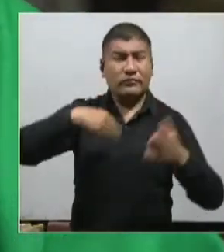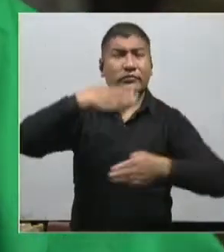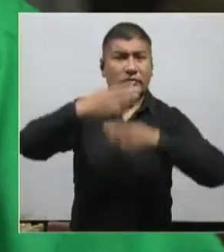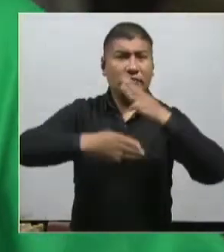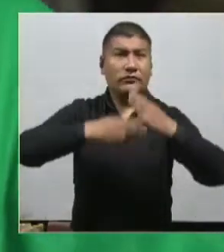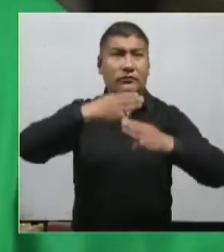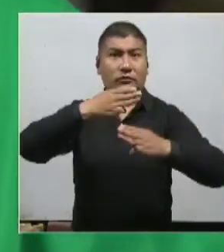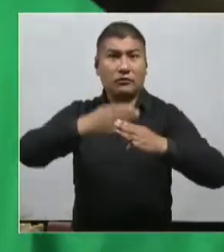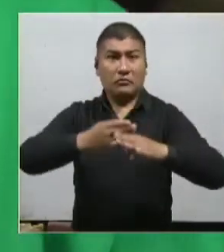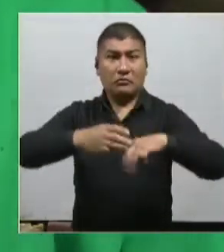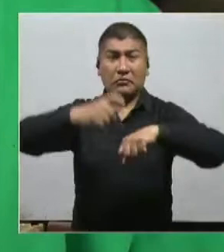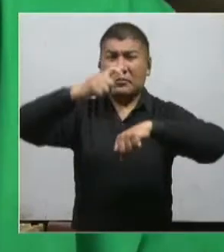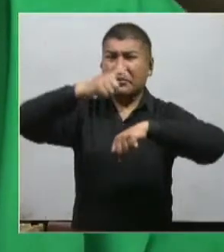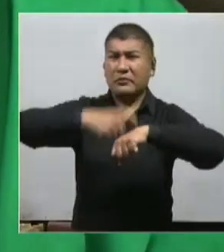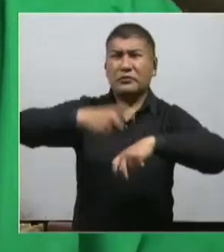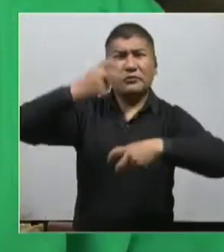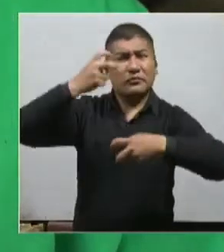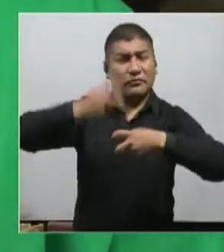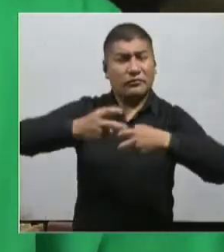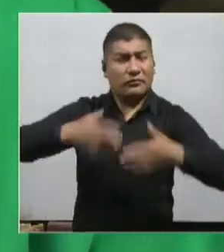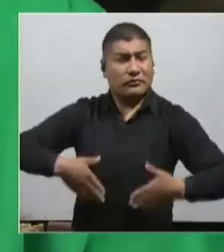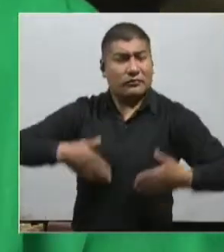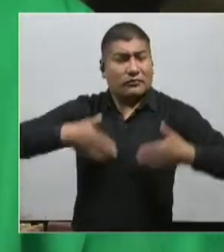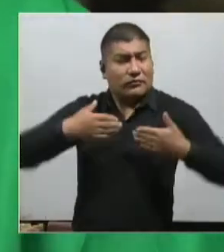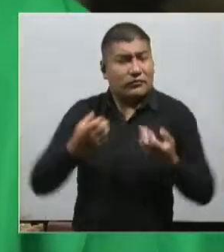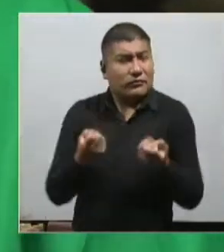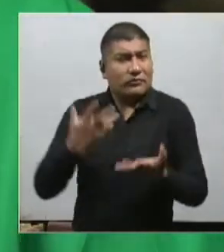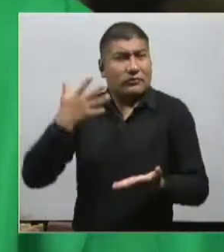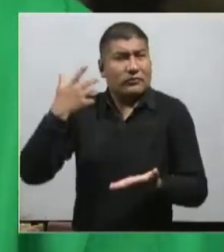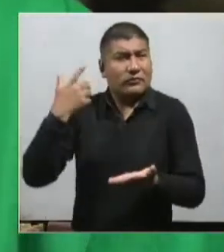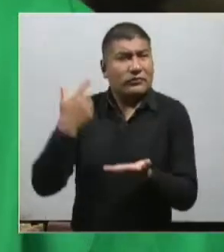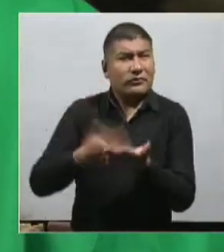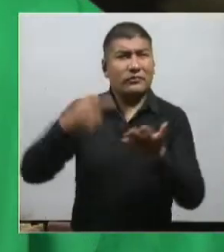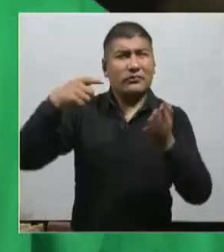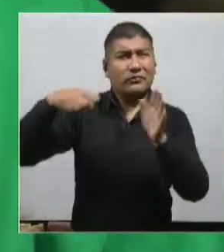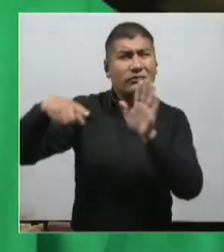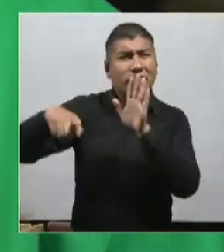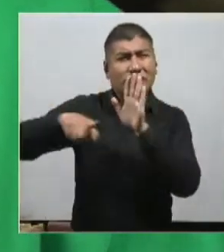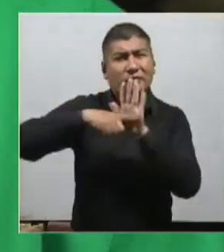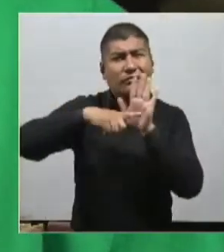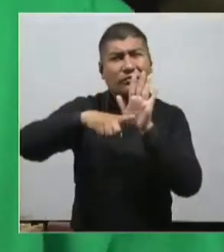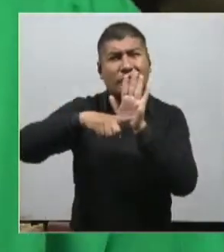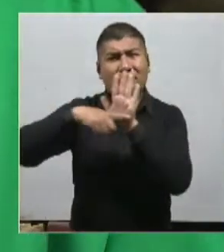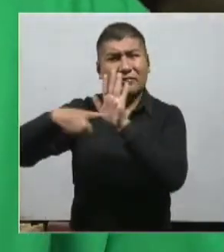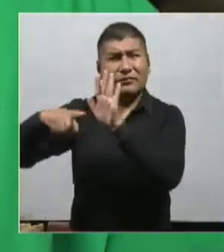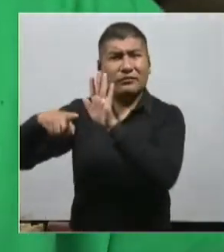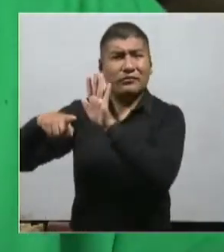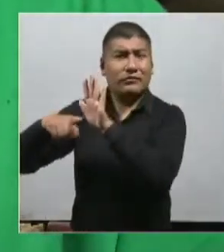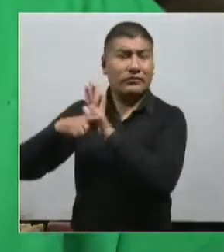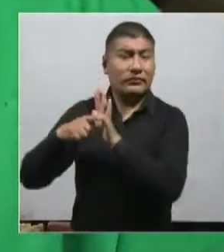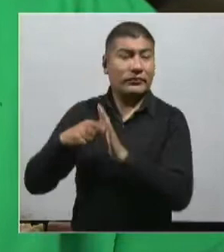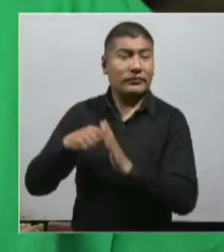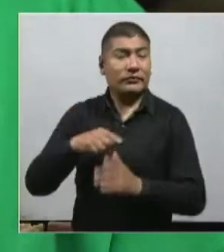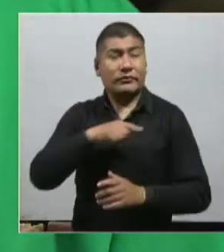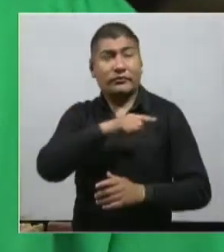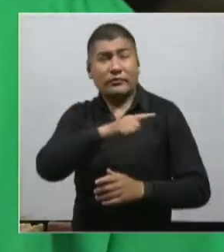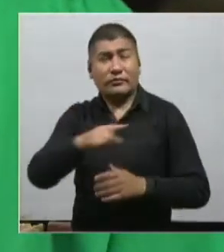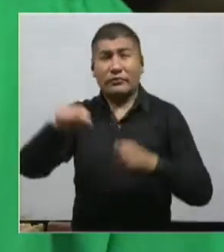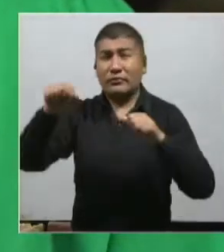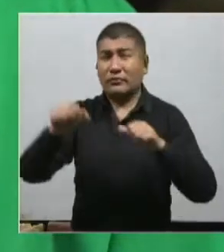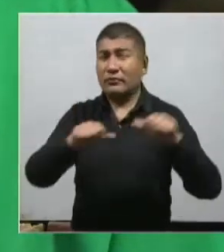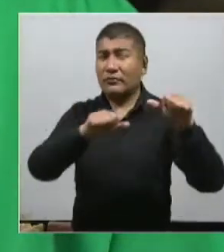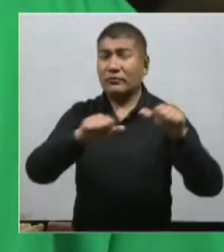Los acontecimientos de la vida tantas veces son desfavorables. Y todos esos